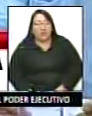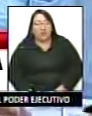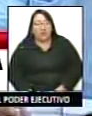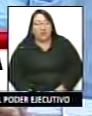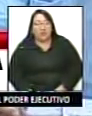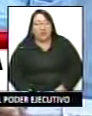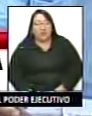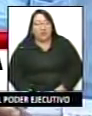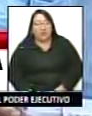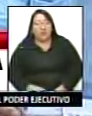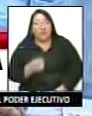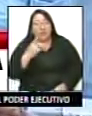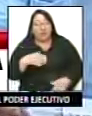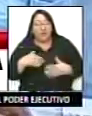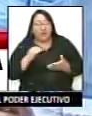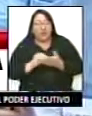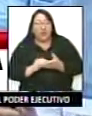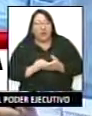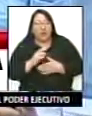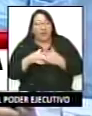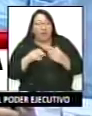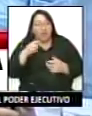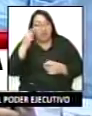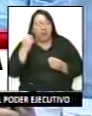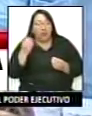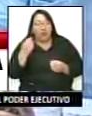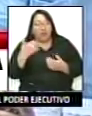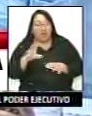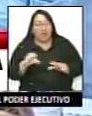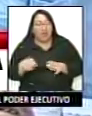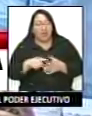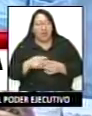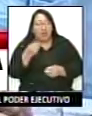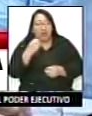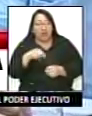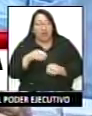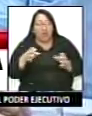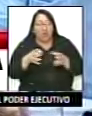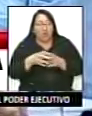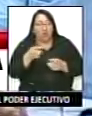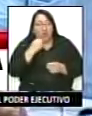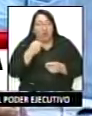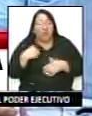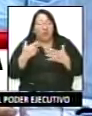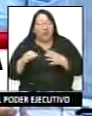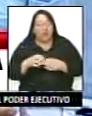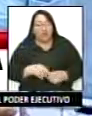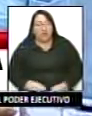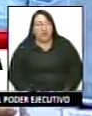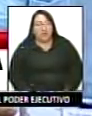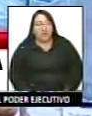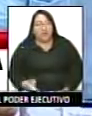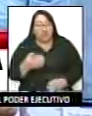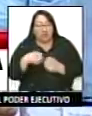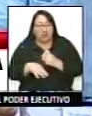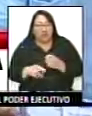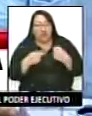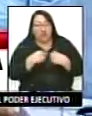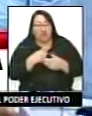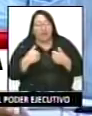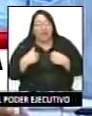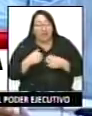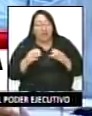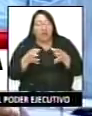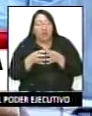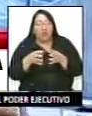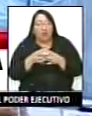llevar adelante políticas públicas, porque lo que ha logrado la gastronomía del sector privado lo ha podido hacer dentro de las competencias que tiene dentro del